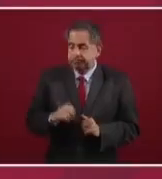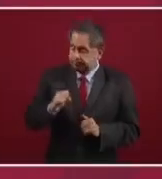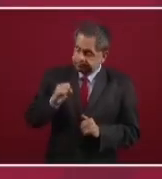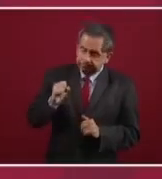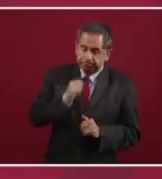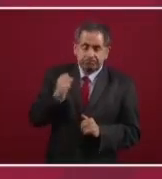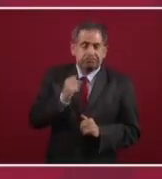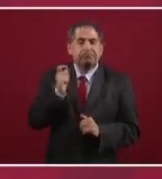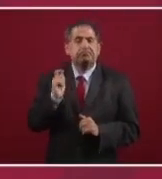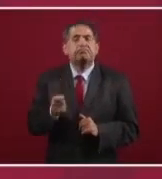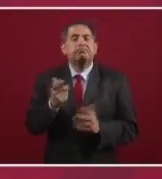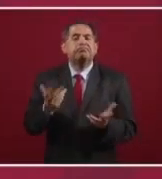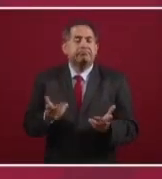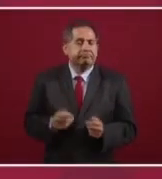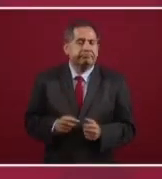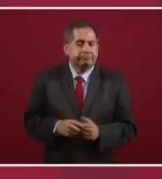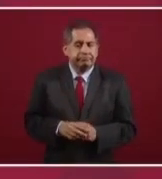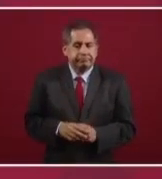Afortunadamente,